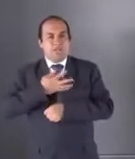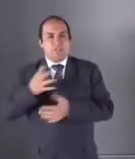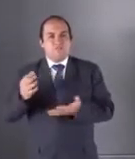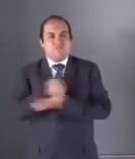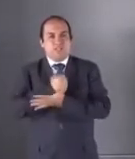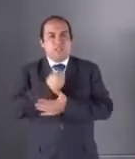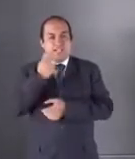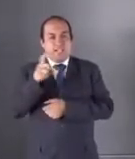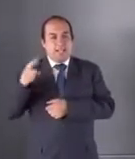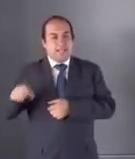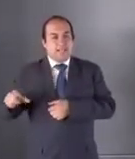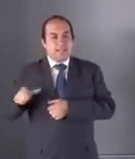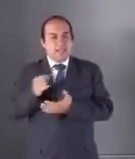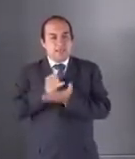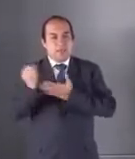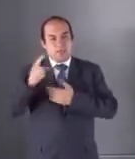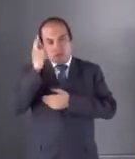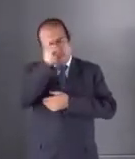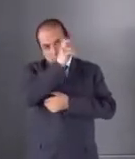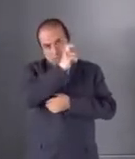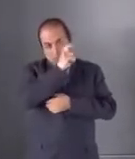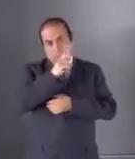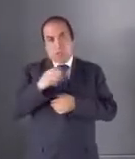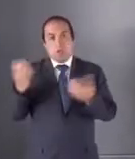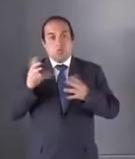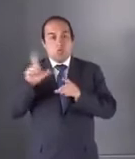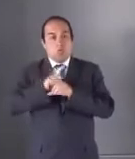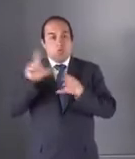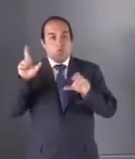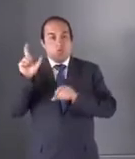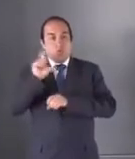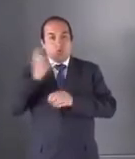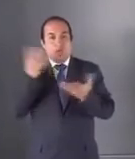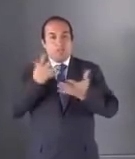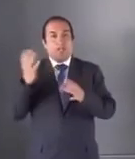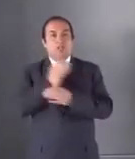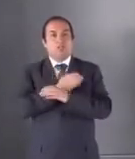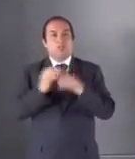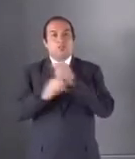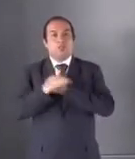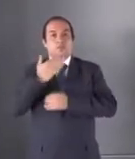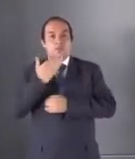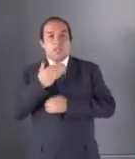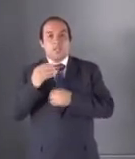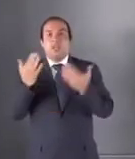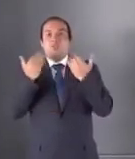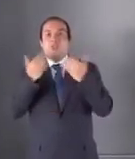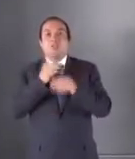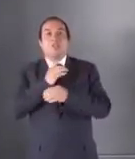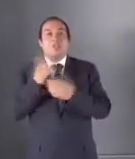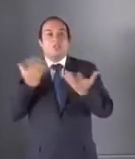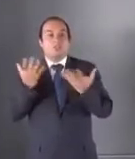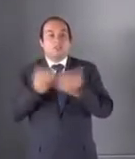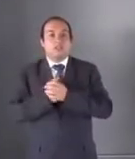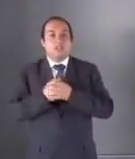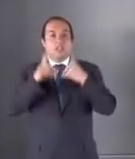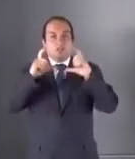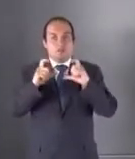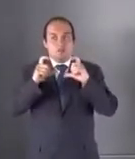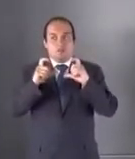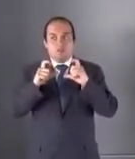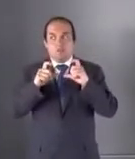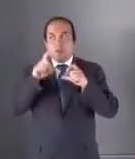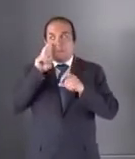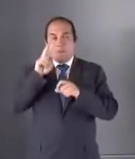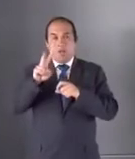decisiones difíciles para hacer las cosas bien, aunque tengas costos políticos, y no hacer nada. En estas fotos apúntalo, por ejemplo,